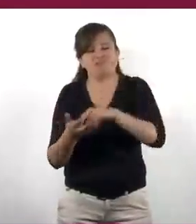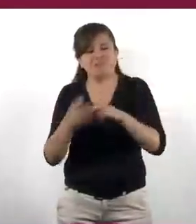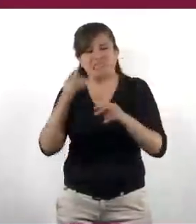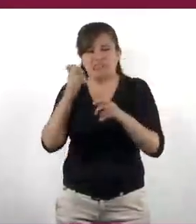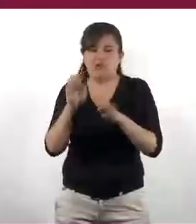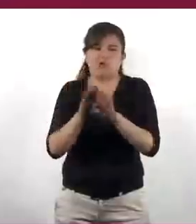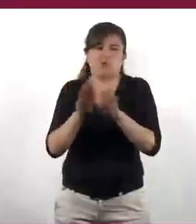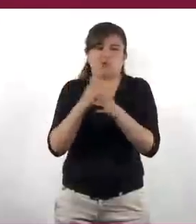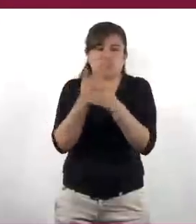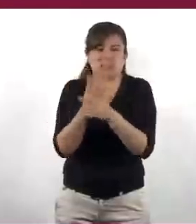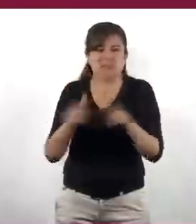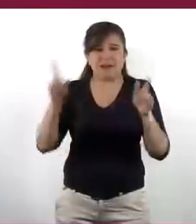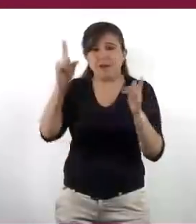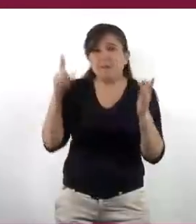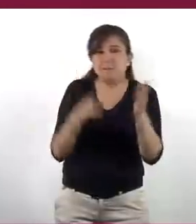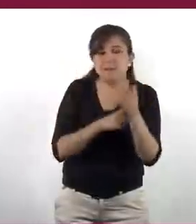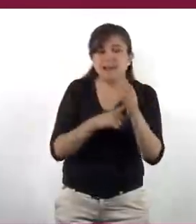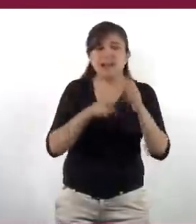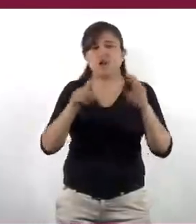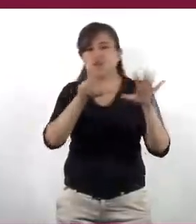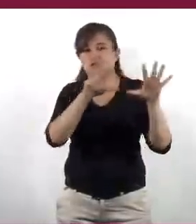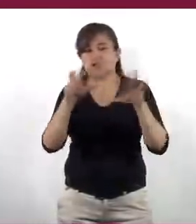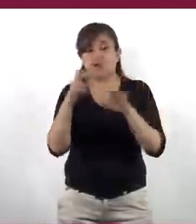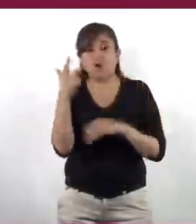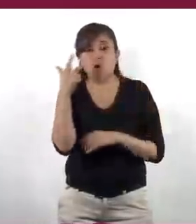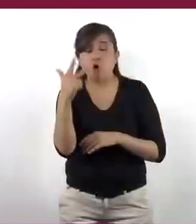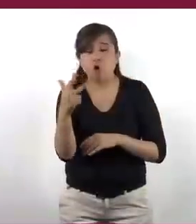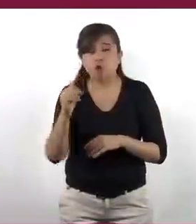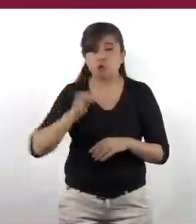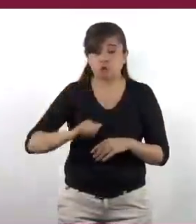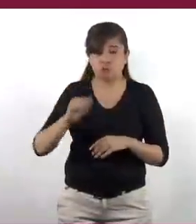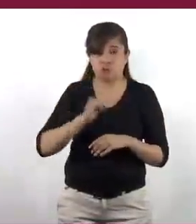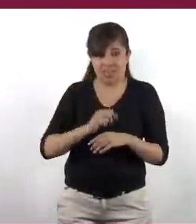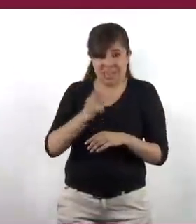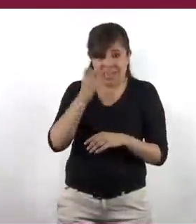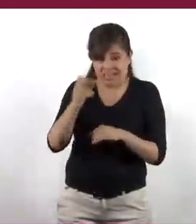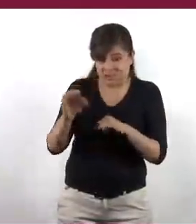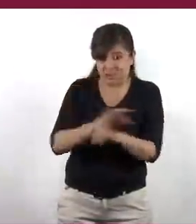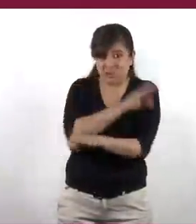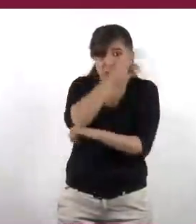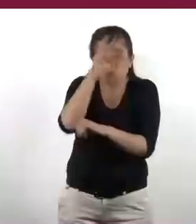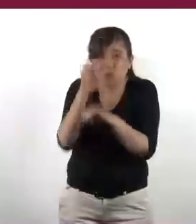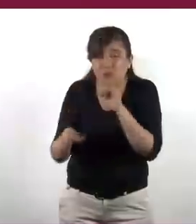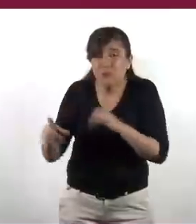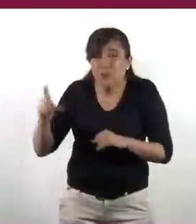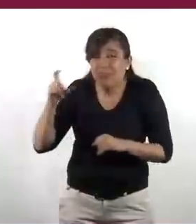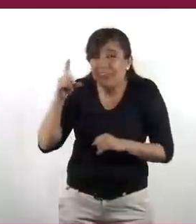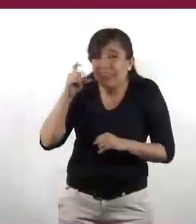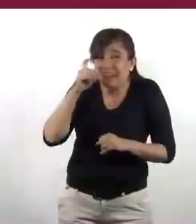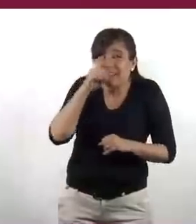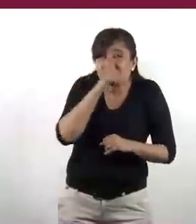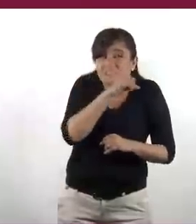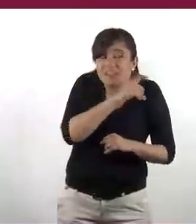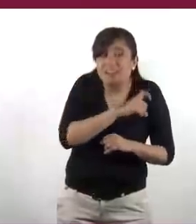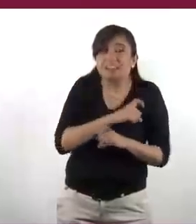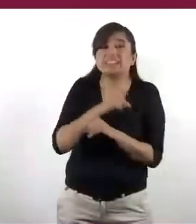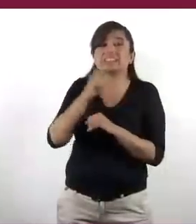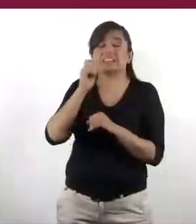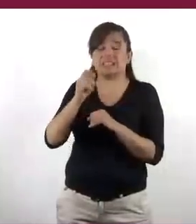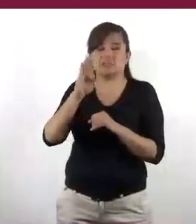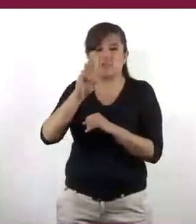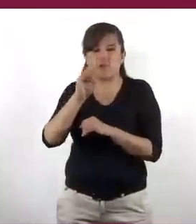liberal en el año de 1808. Con todo y este final tan complicado, el periodo de las